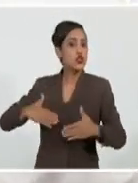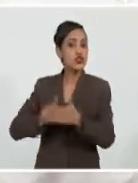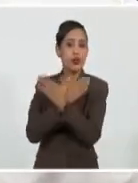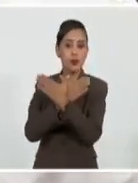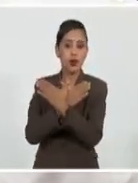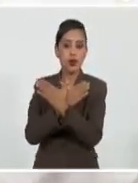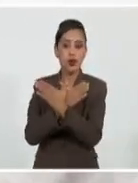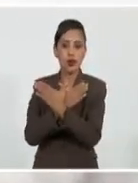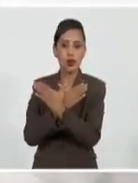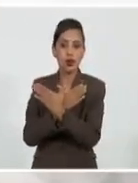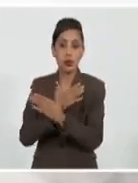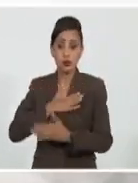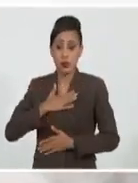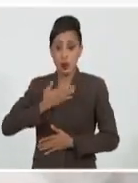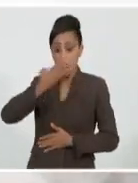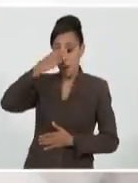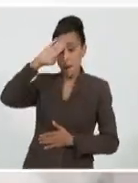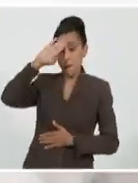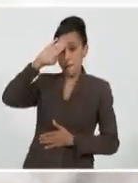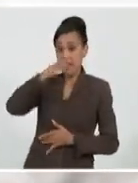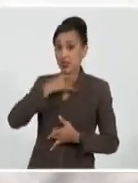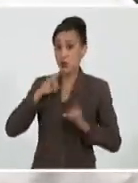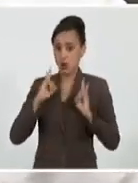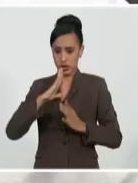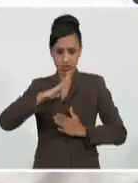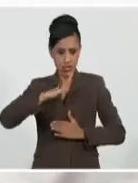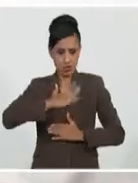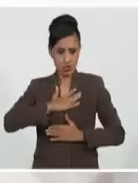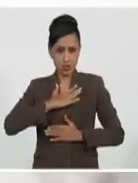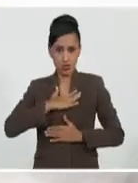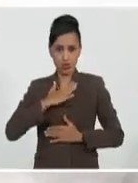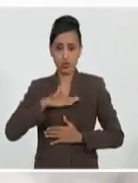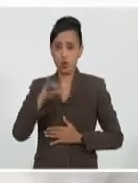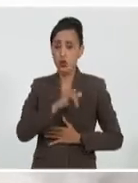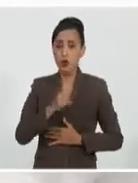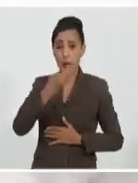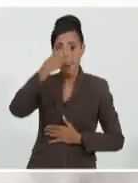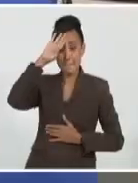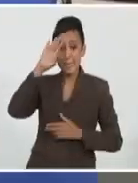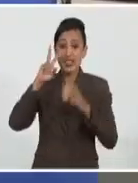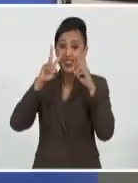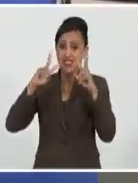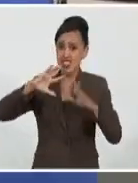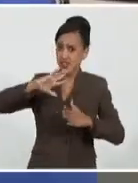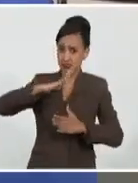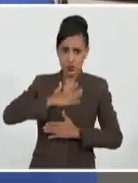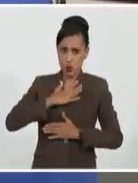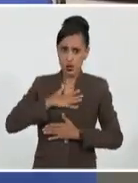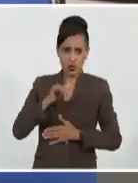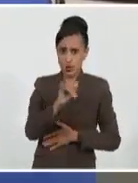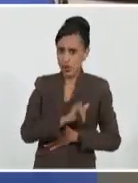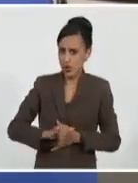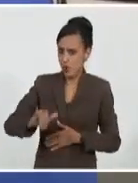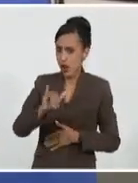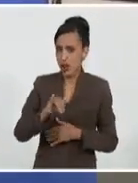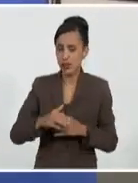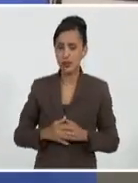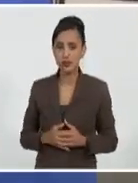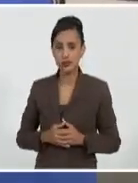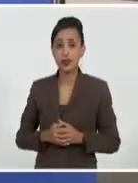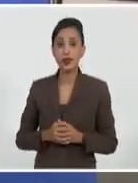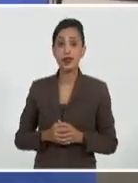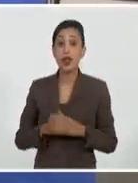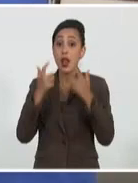que nos roben el patria o muerte, como tampoco podemos permitir que nos roben el patria y vida, que es nuestro también. La importancia de esta historia y